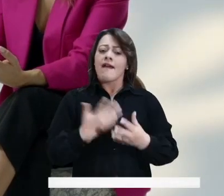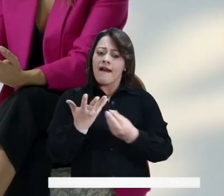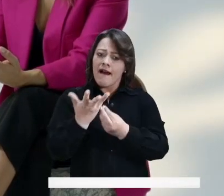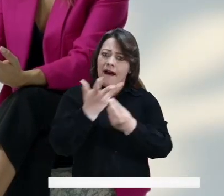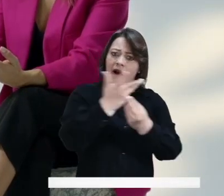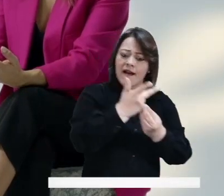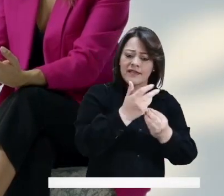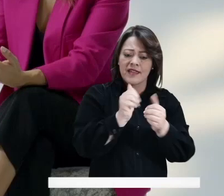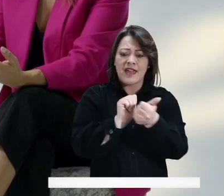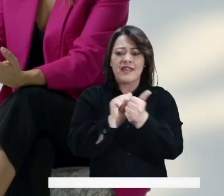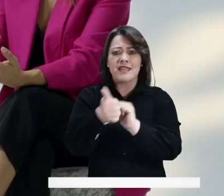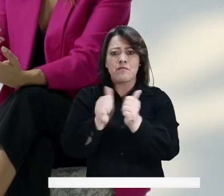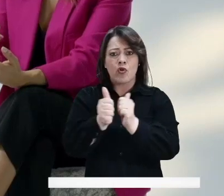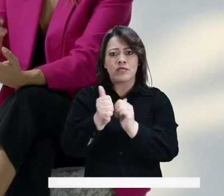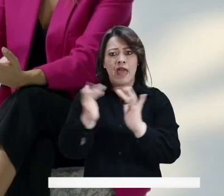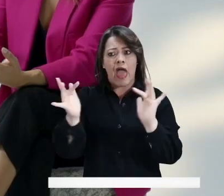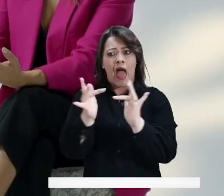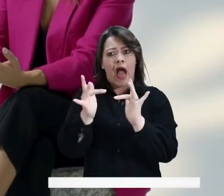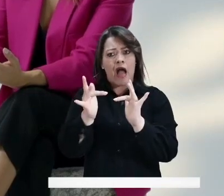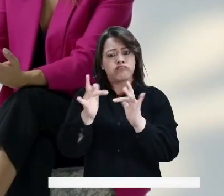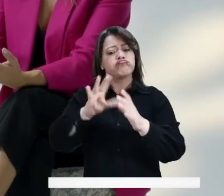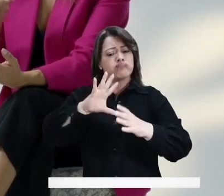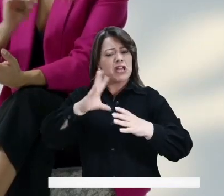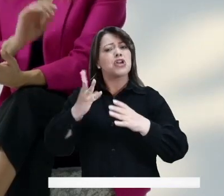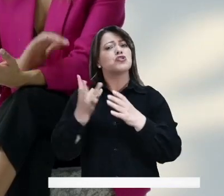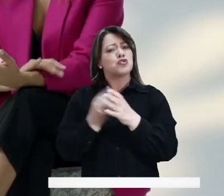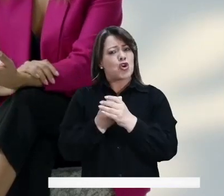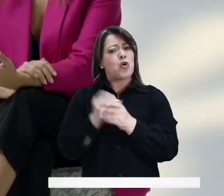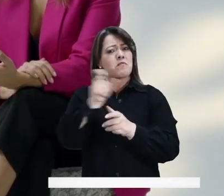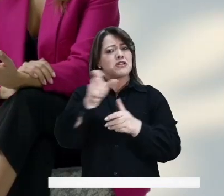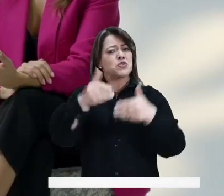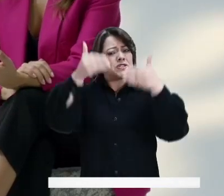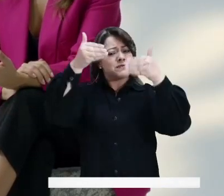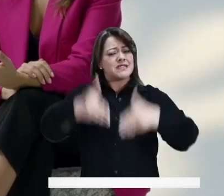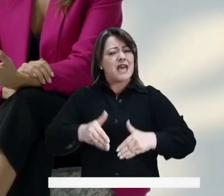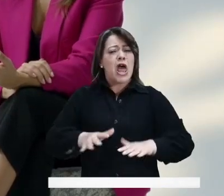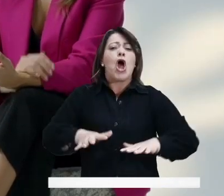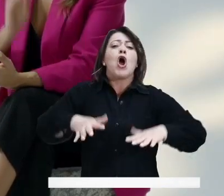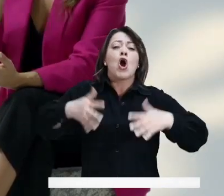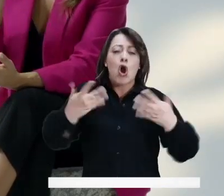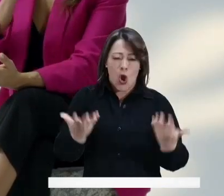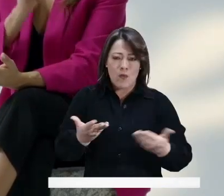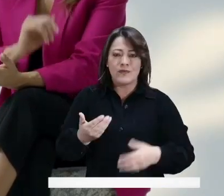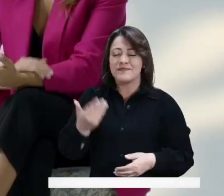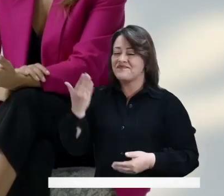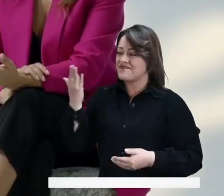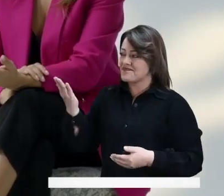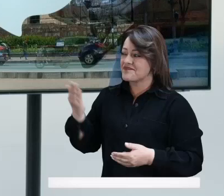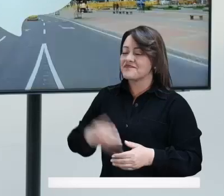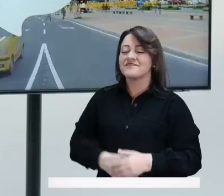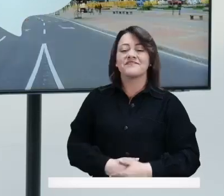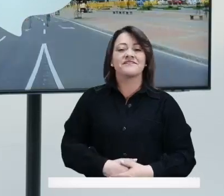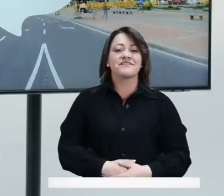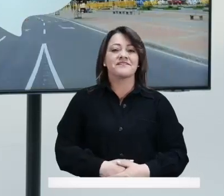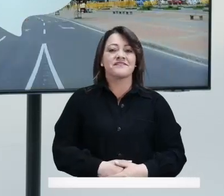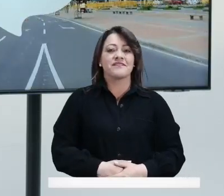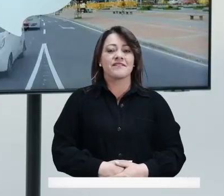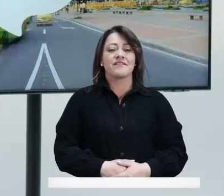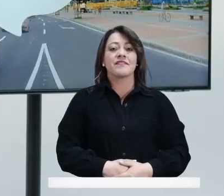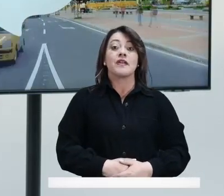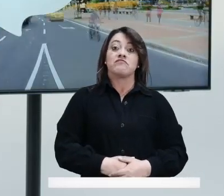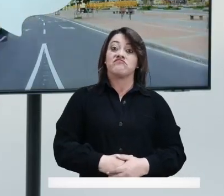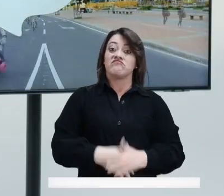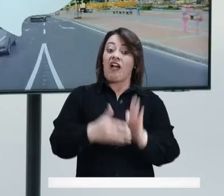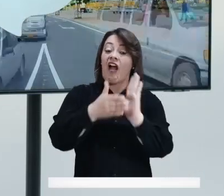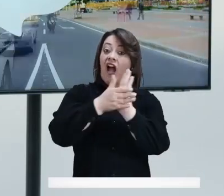¿cómo hacer para que el arte y el deporte sean también la casa de las personas con discapacidad, concejal Armando? No solo